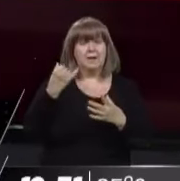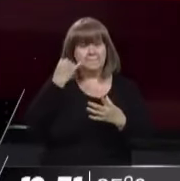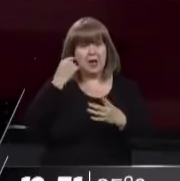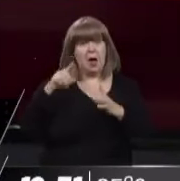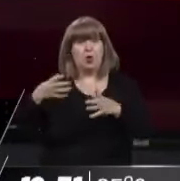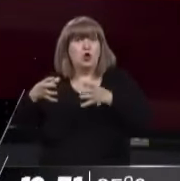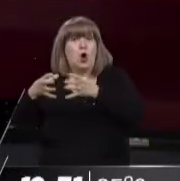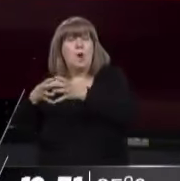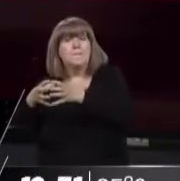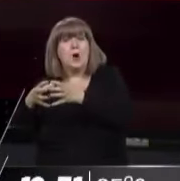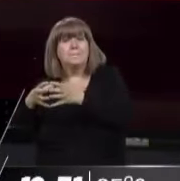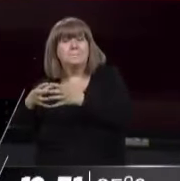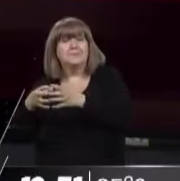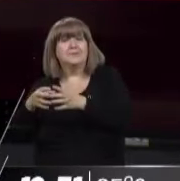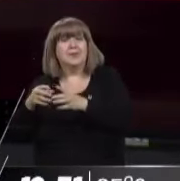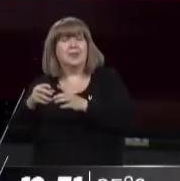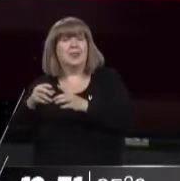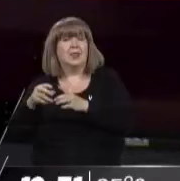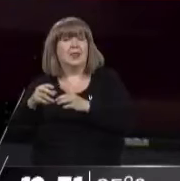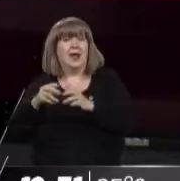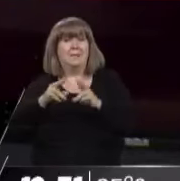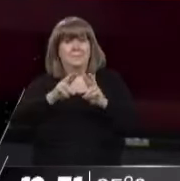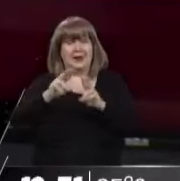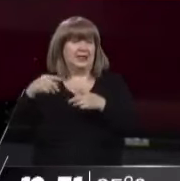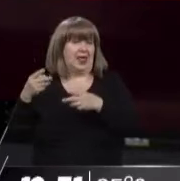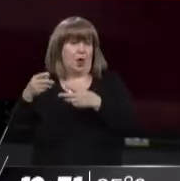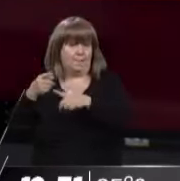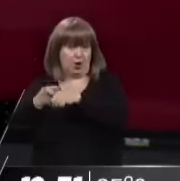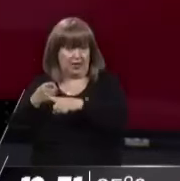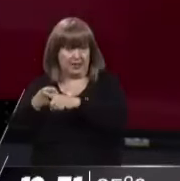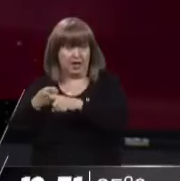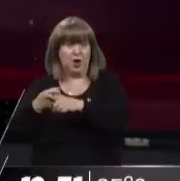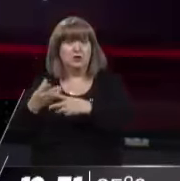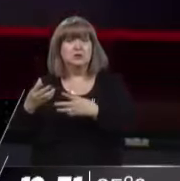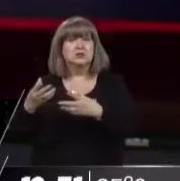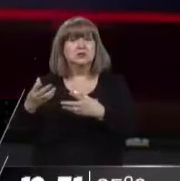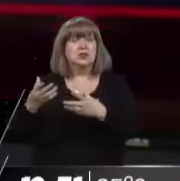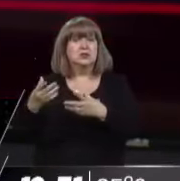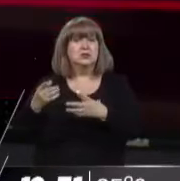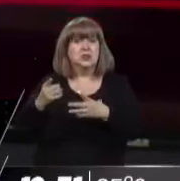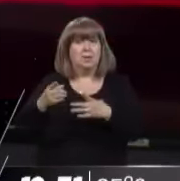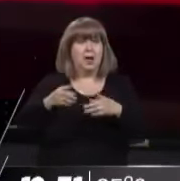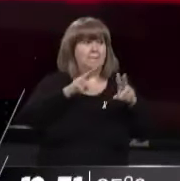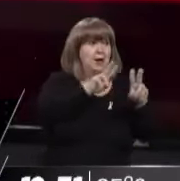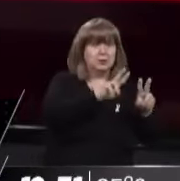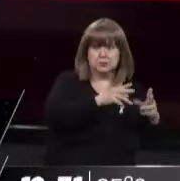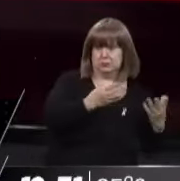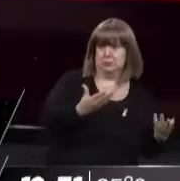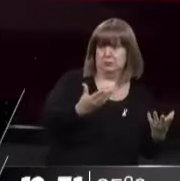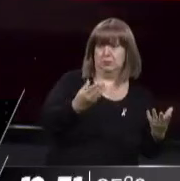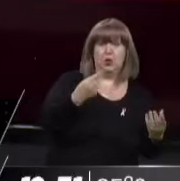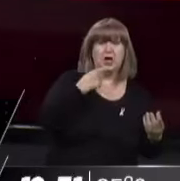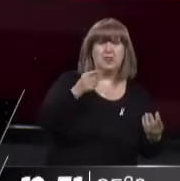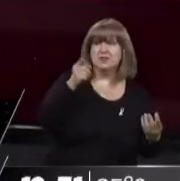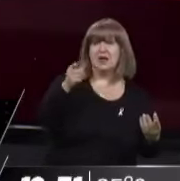otros ámbitos políticos cuestionaron que le hubiesen dado esa entidad al personaje, sino también de las filas propias. Claro. Cuestionaron por qué